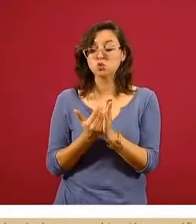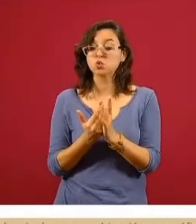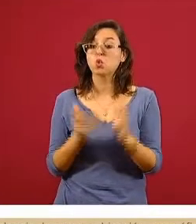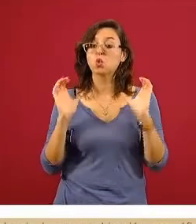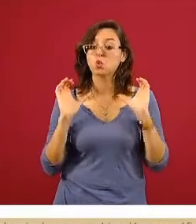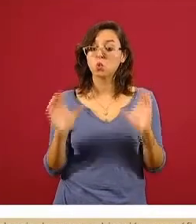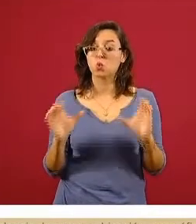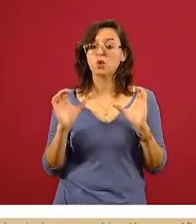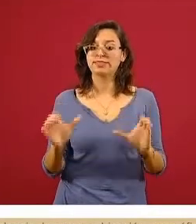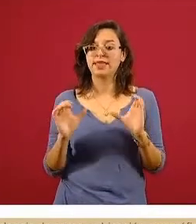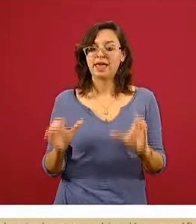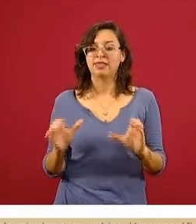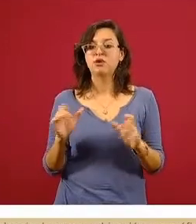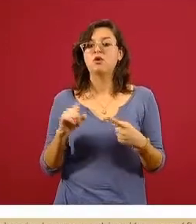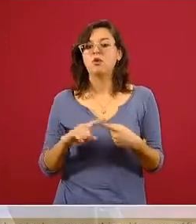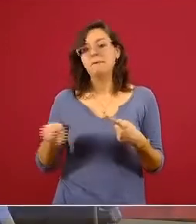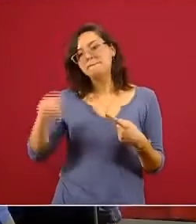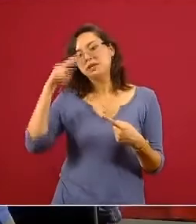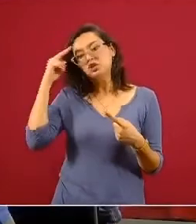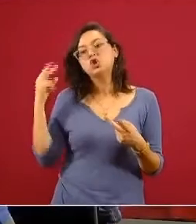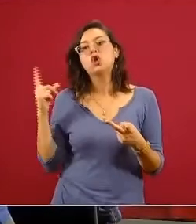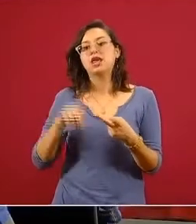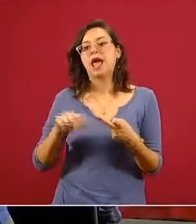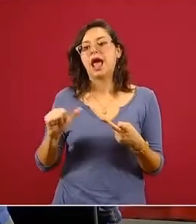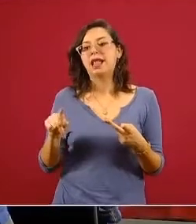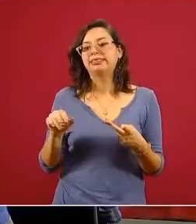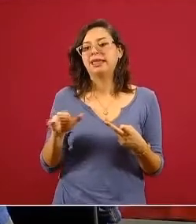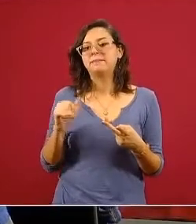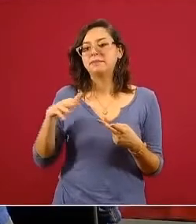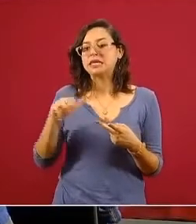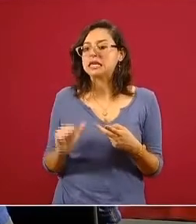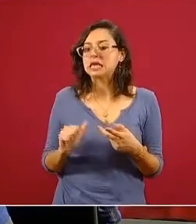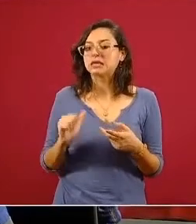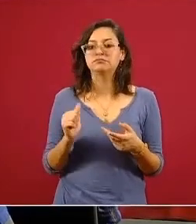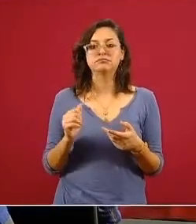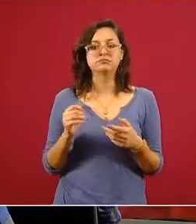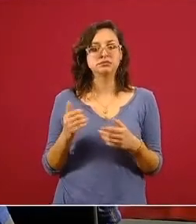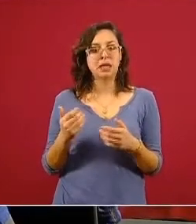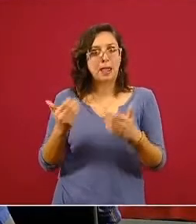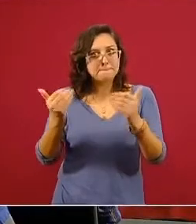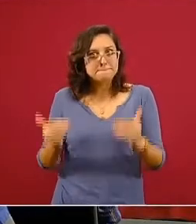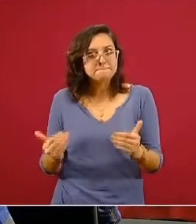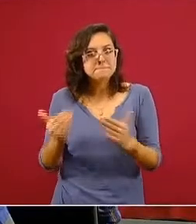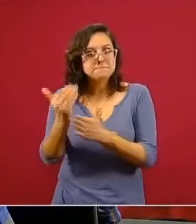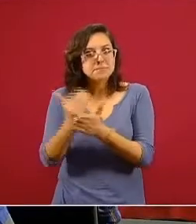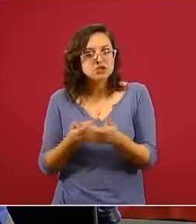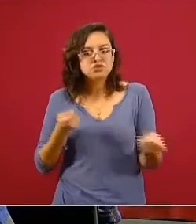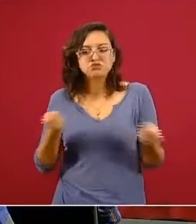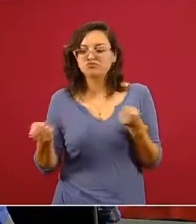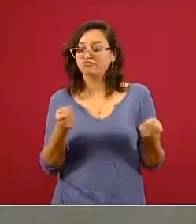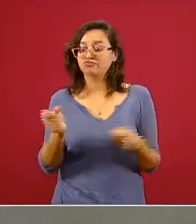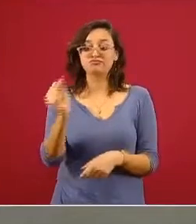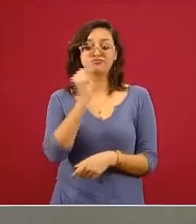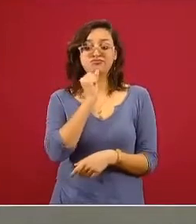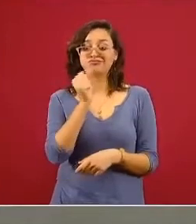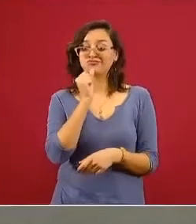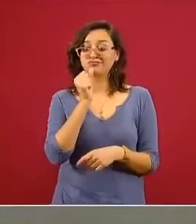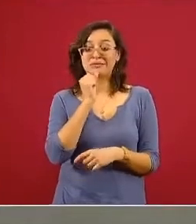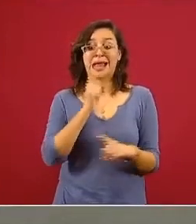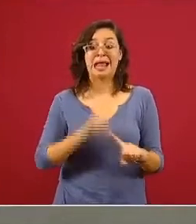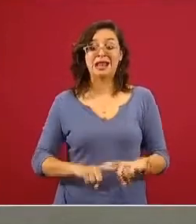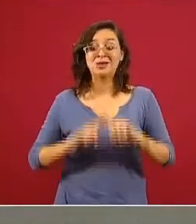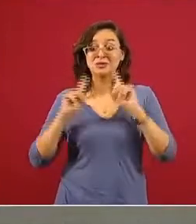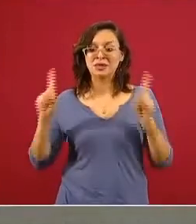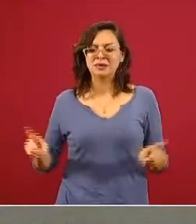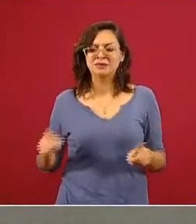Cuidado Victoria, cuidado Altamira, porque todavía no hay una evidencia clara de que se esté estabilizando la epidemia, sino que más bien en estos